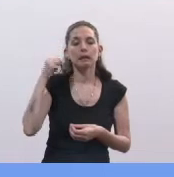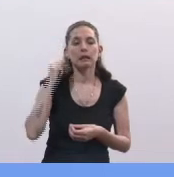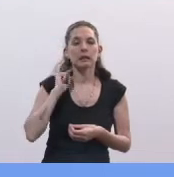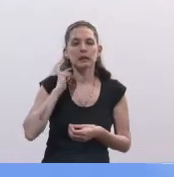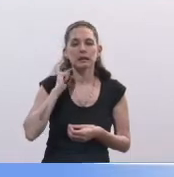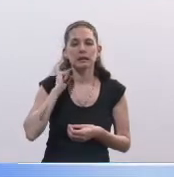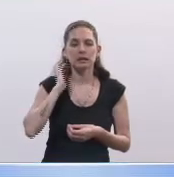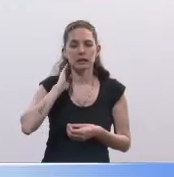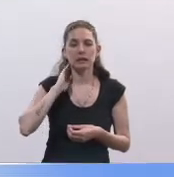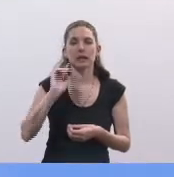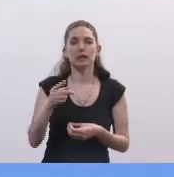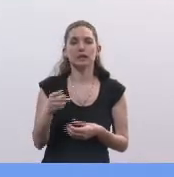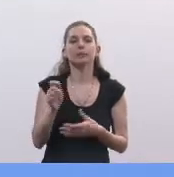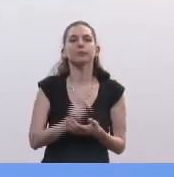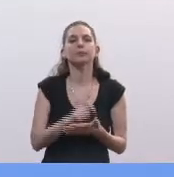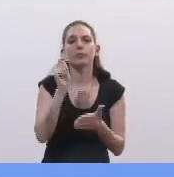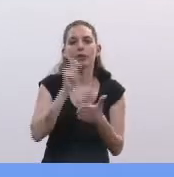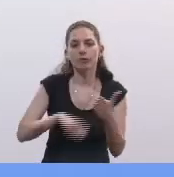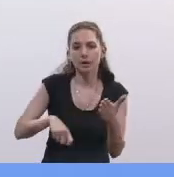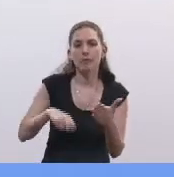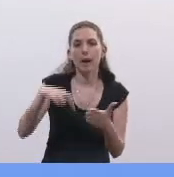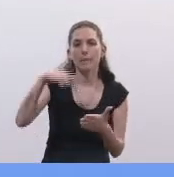firmado Macri, Marcos Peña y Garabano,